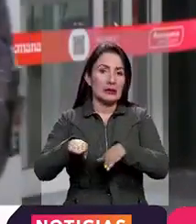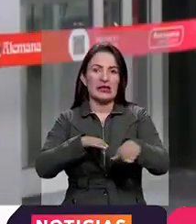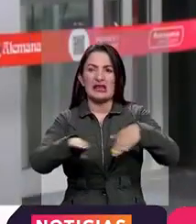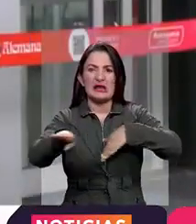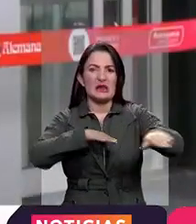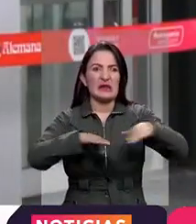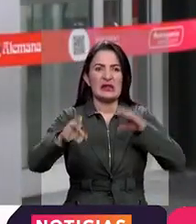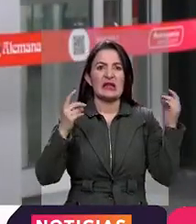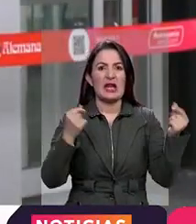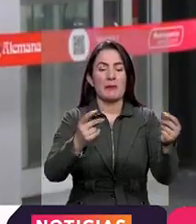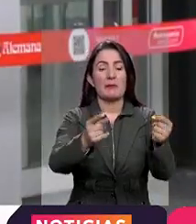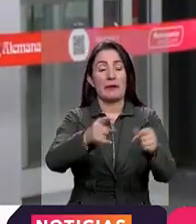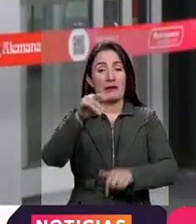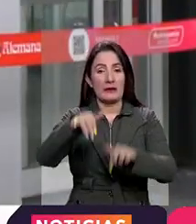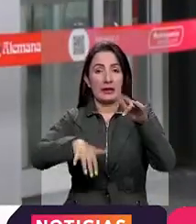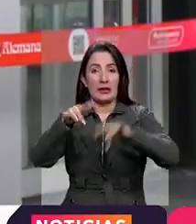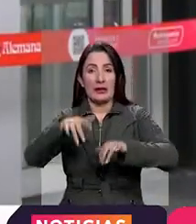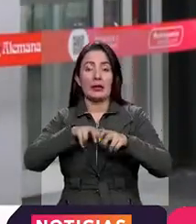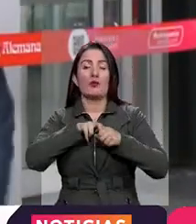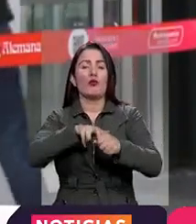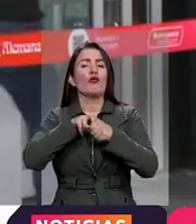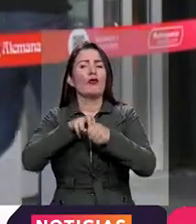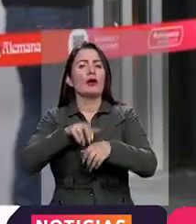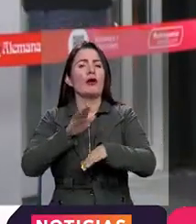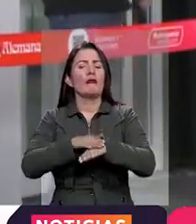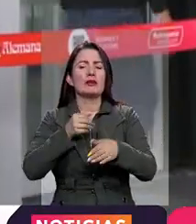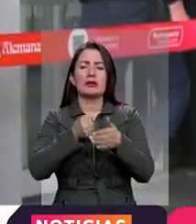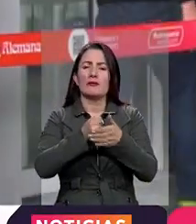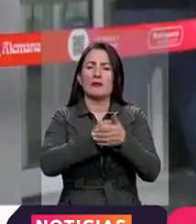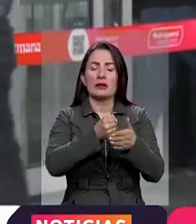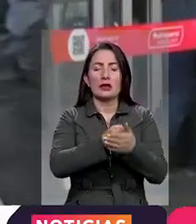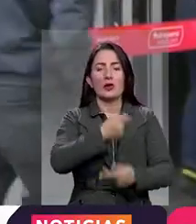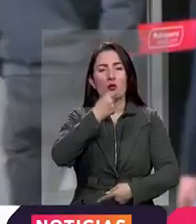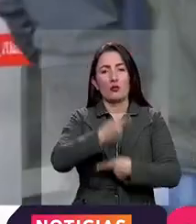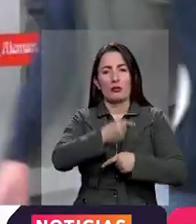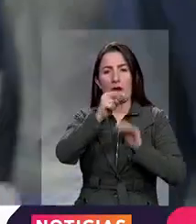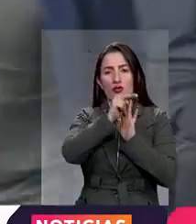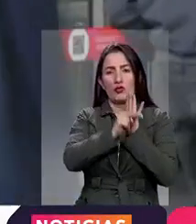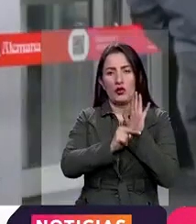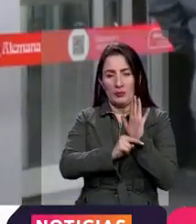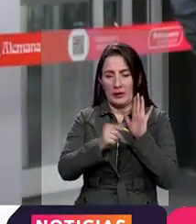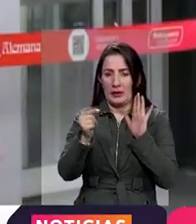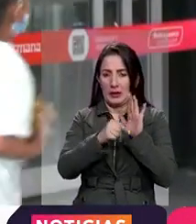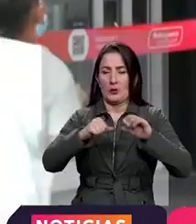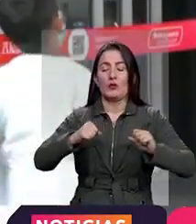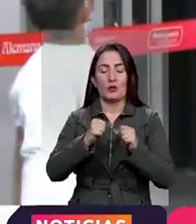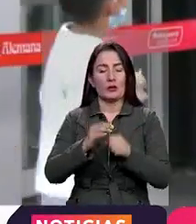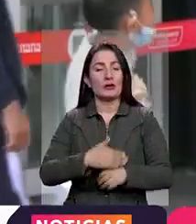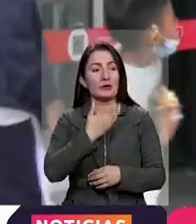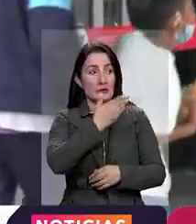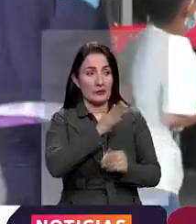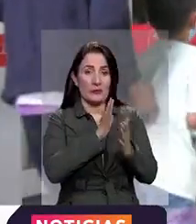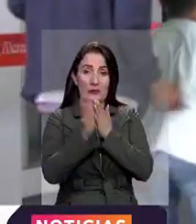velocidad. Es por eso que la Secretaría de Movilidad hace énfasis en cumplir con la normativa en Bogotá. Es la